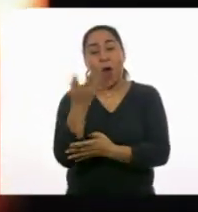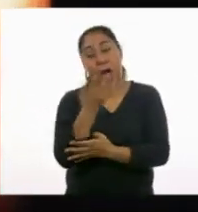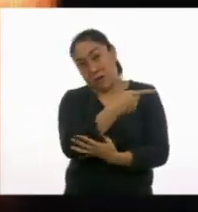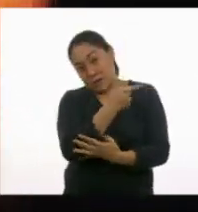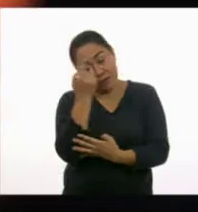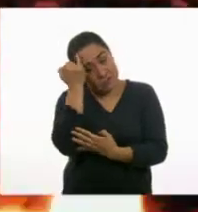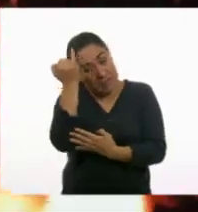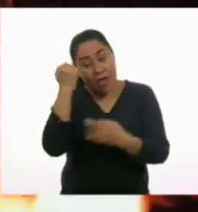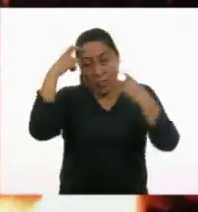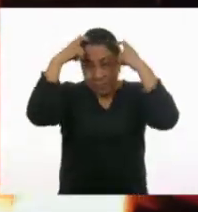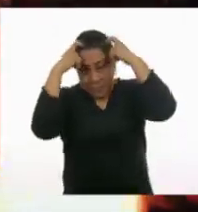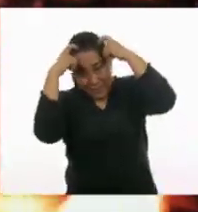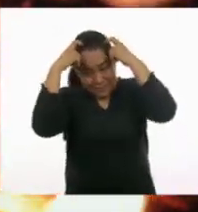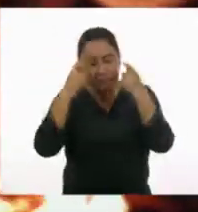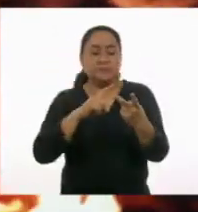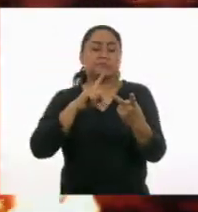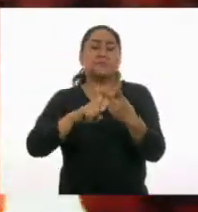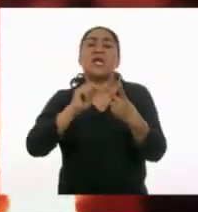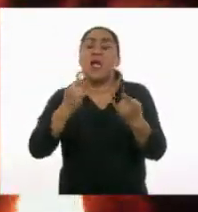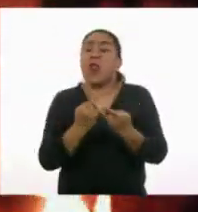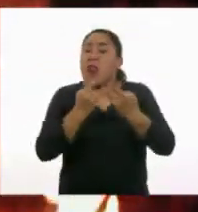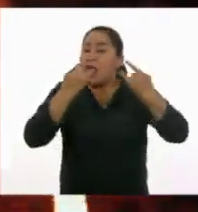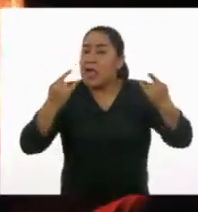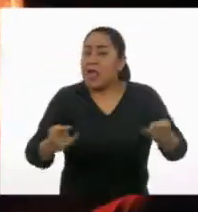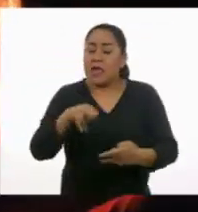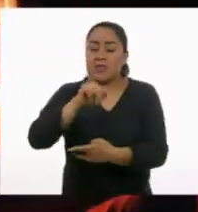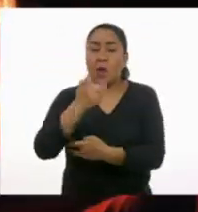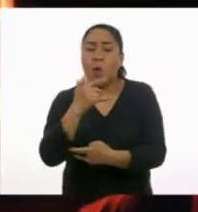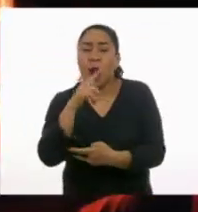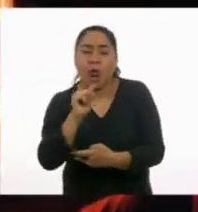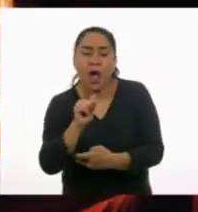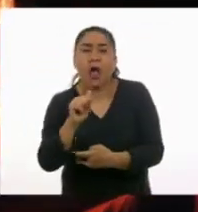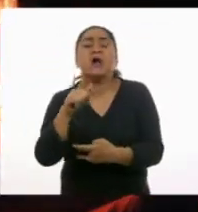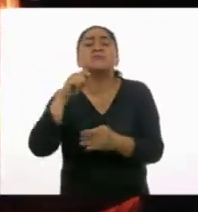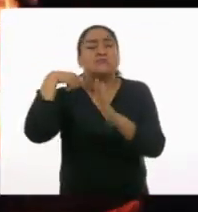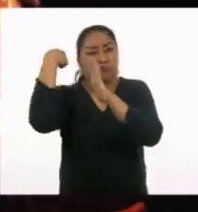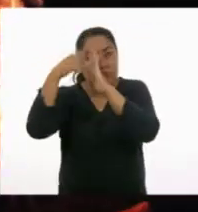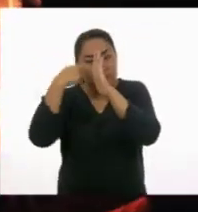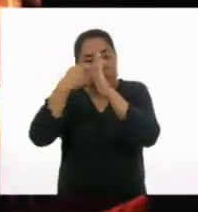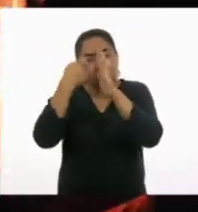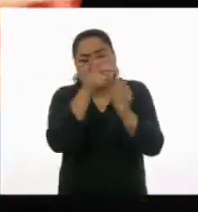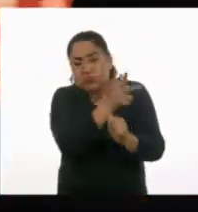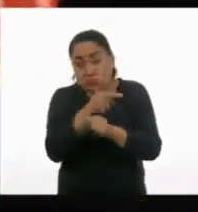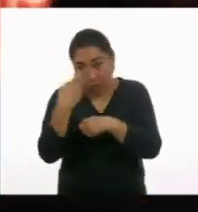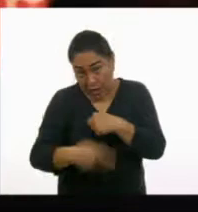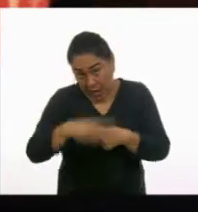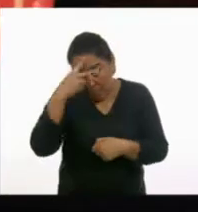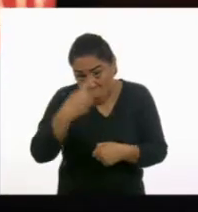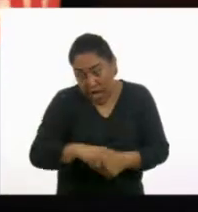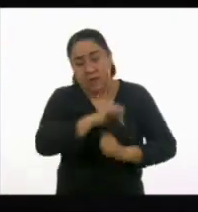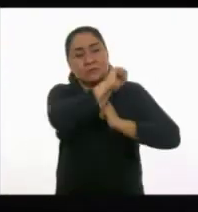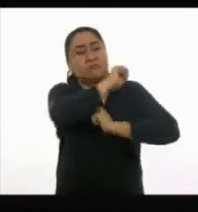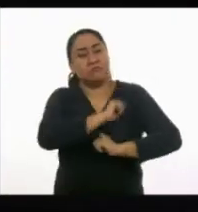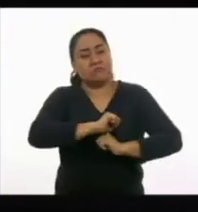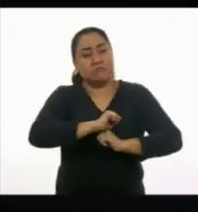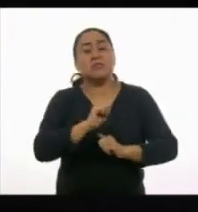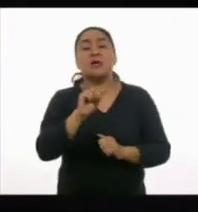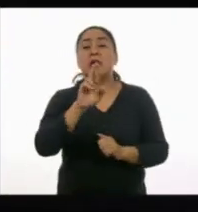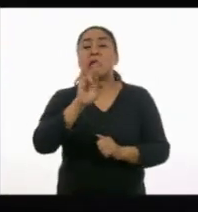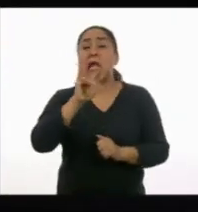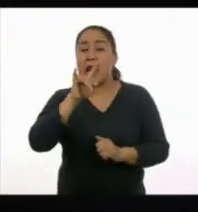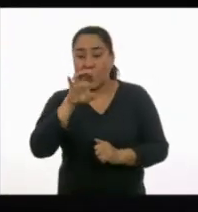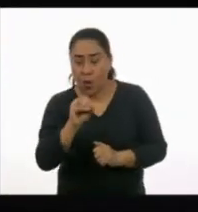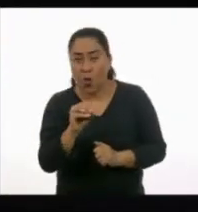La leyenda de la Nahuala, producida por una industria mexicana, dirigida por Ricardo Arnaiz